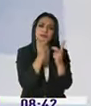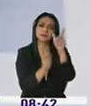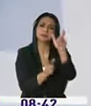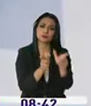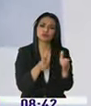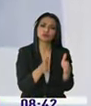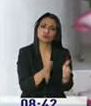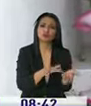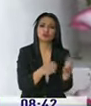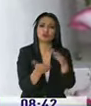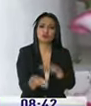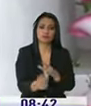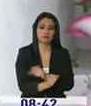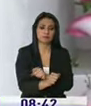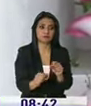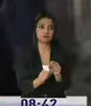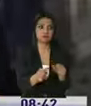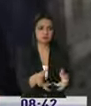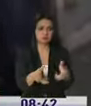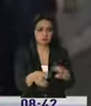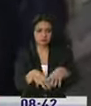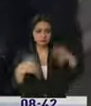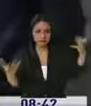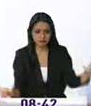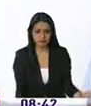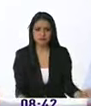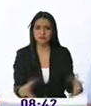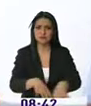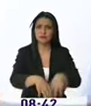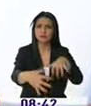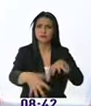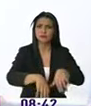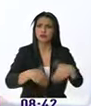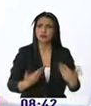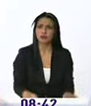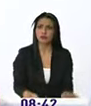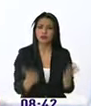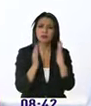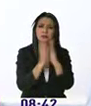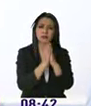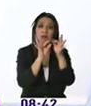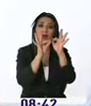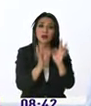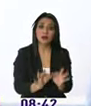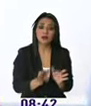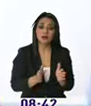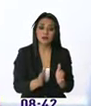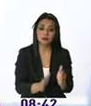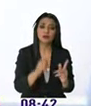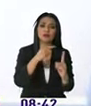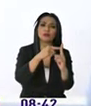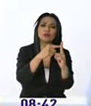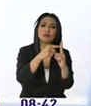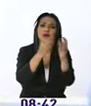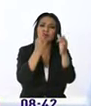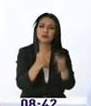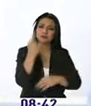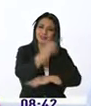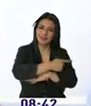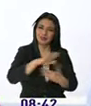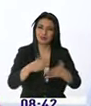queridos y se encontraron con una desagradable sorpresa. Venimos por arreglar las tumbas de los seres